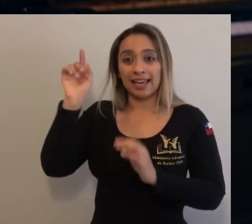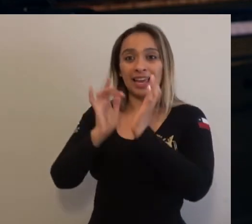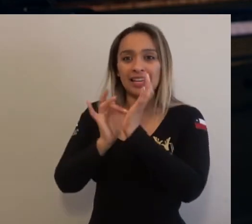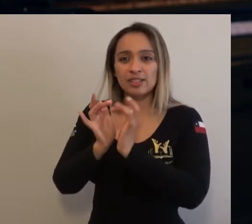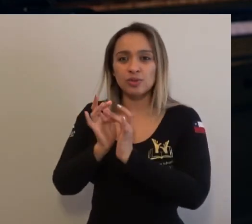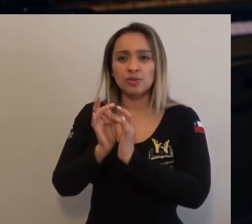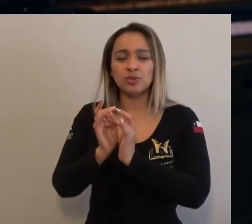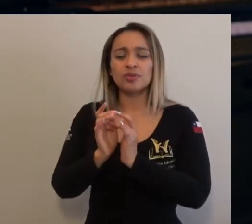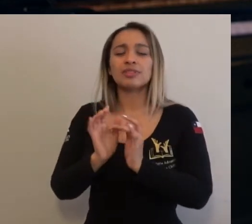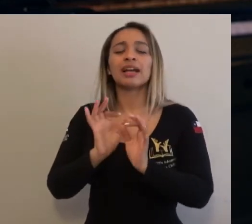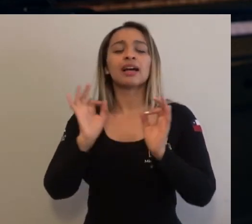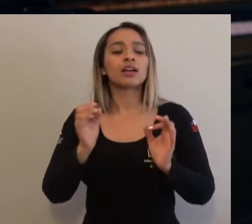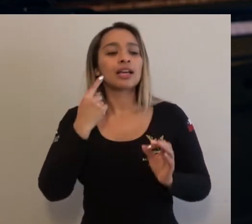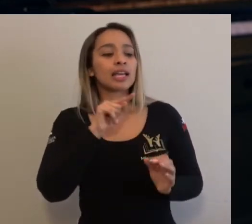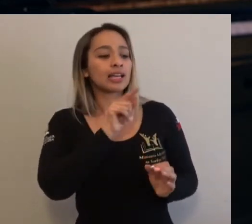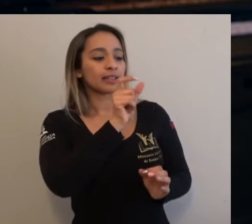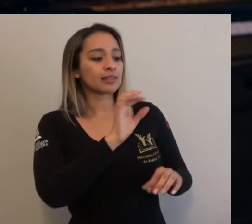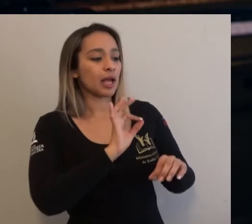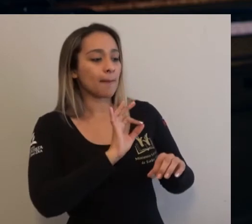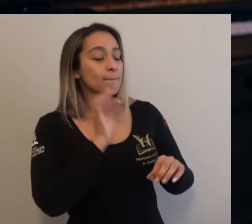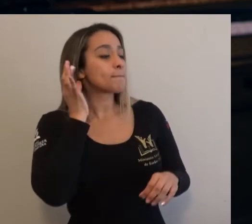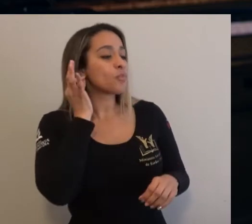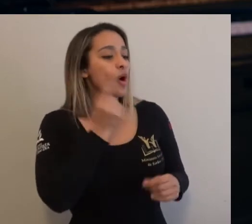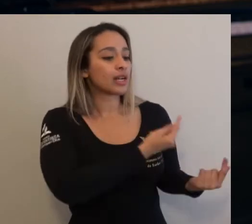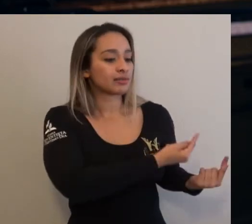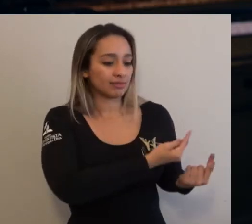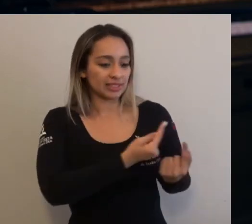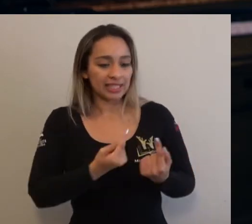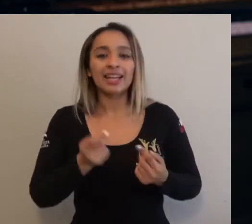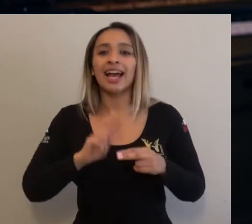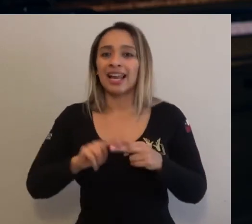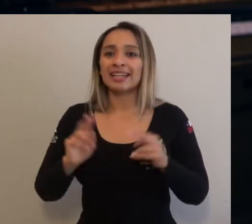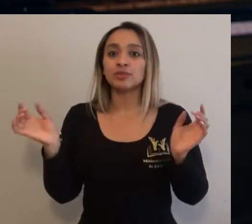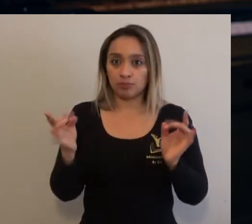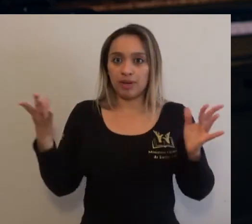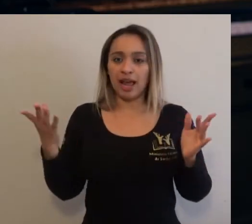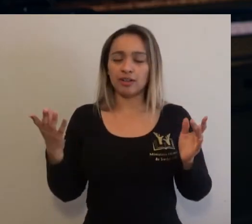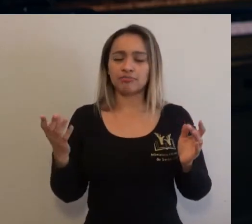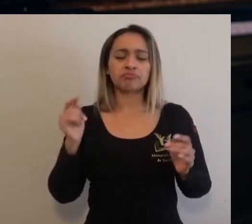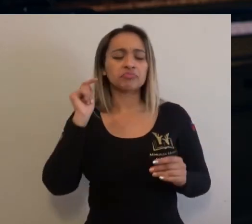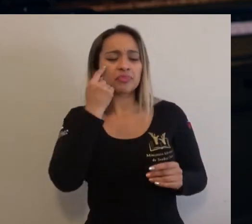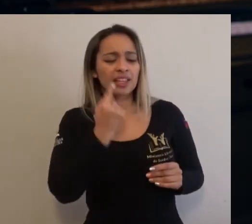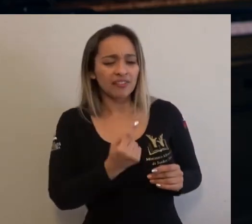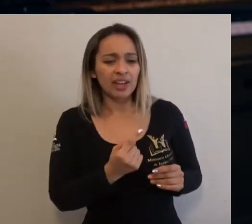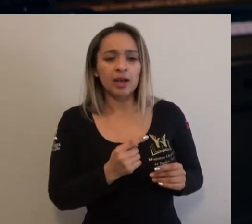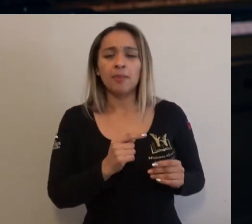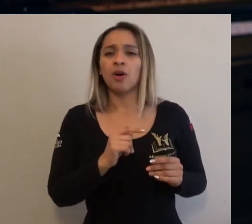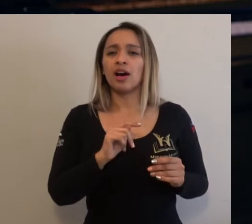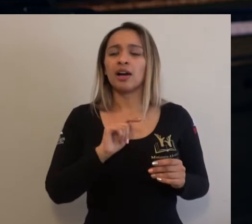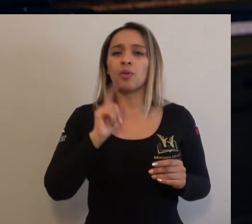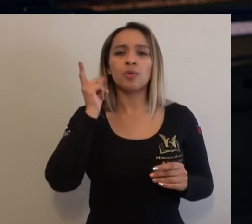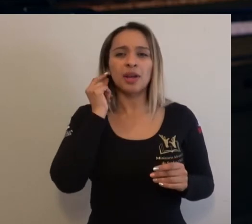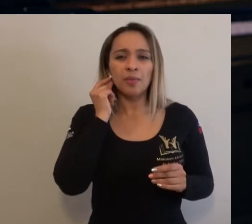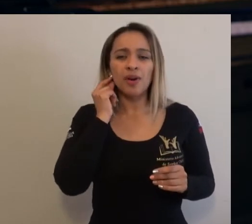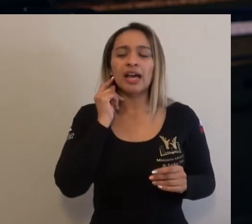especial ella se acercara y estuviera allí para hacer el mayor milagro de todos. Quizás vemos acá que ella